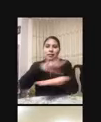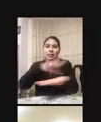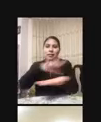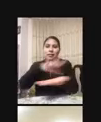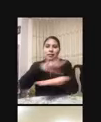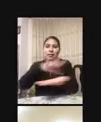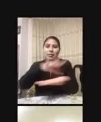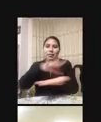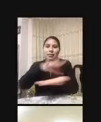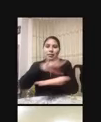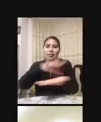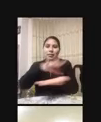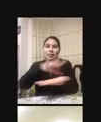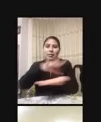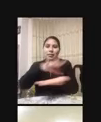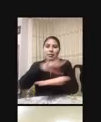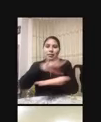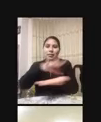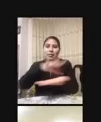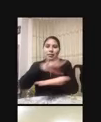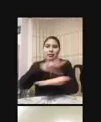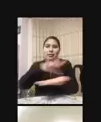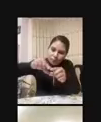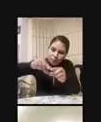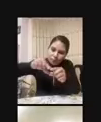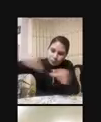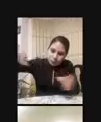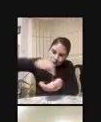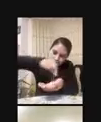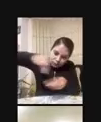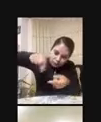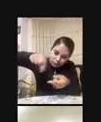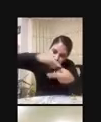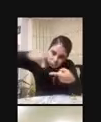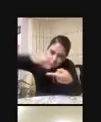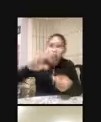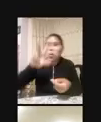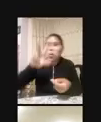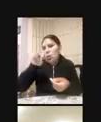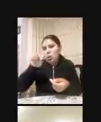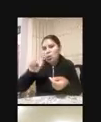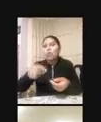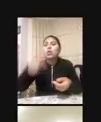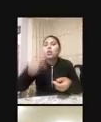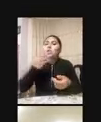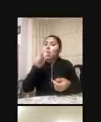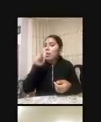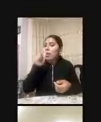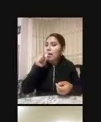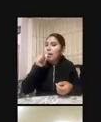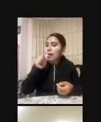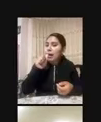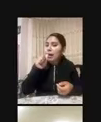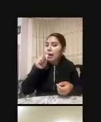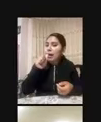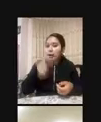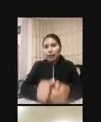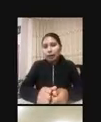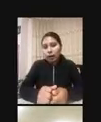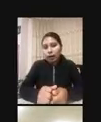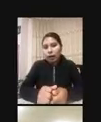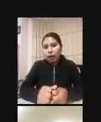pasta dental para el cepillado. Simplemente con un poquito de agüita de agua tibia, vamos raspando